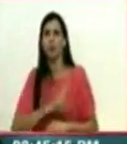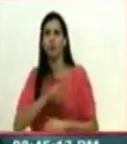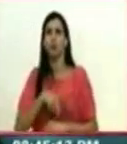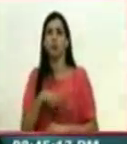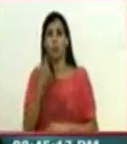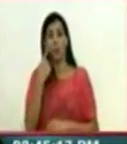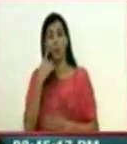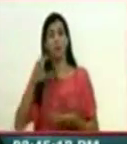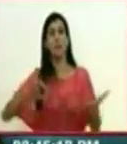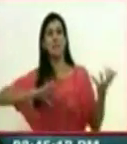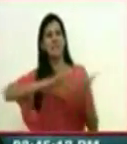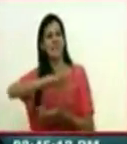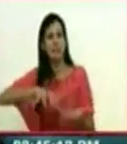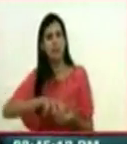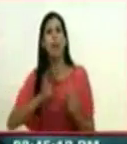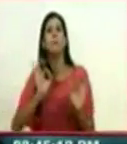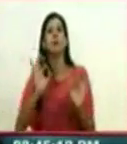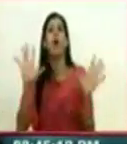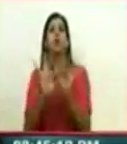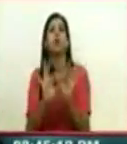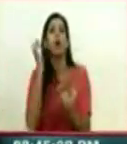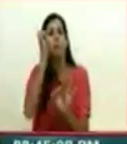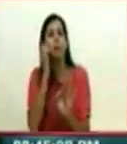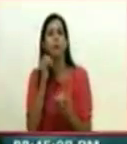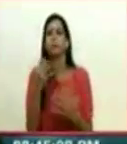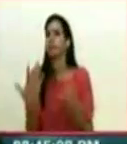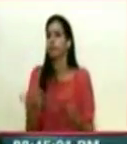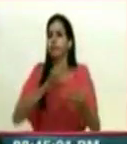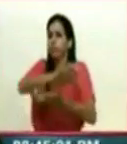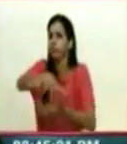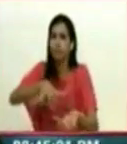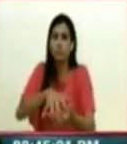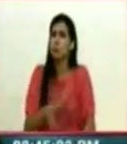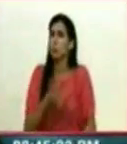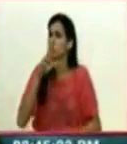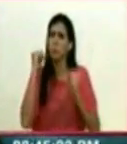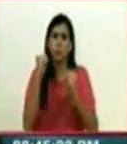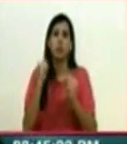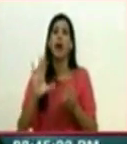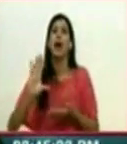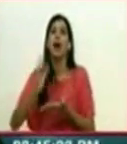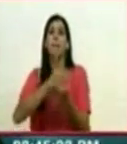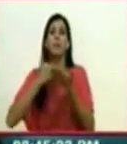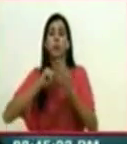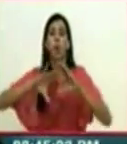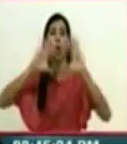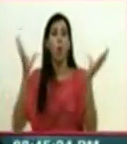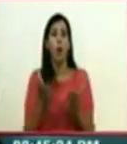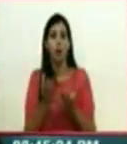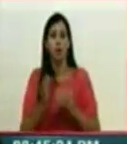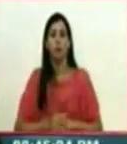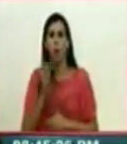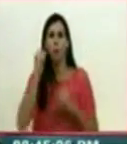a una crisis, sobre todo en la Unión Europea, a una crisis aberrante del capitalismo global. Para el analista,